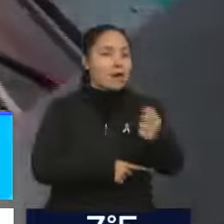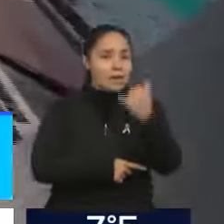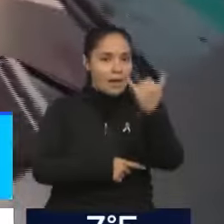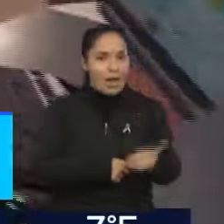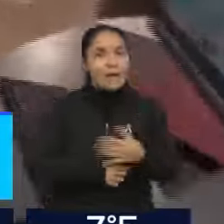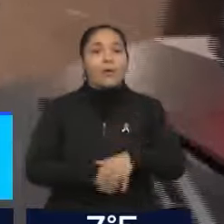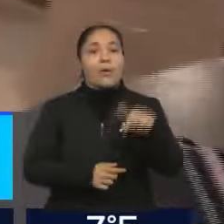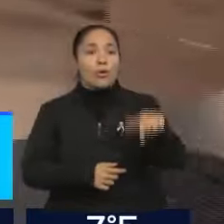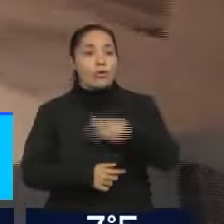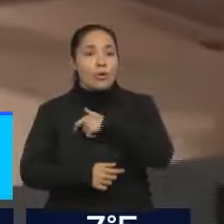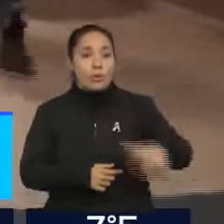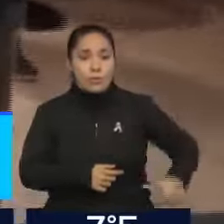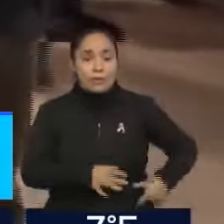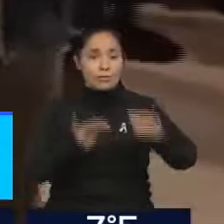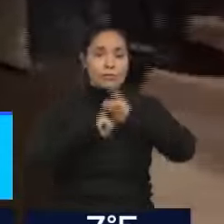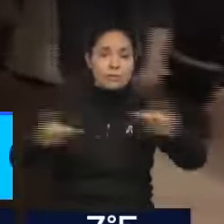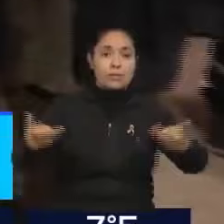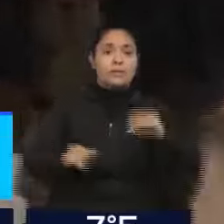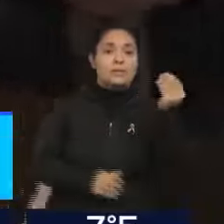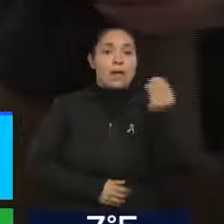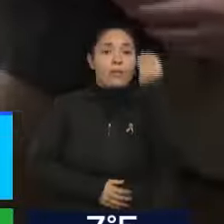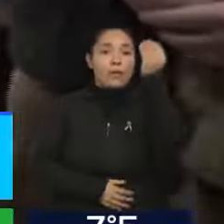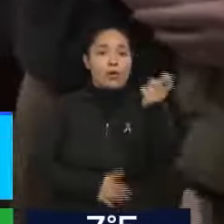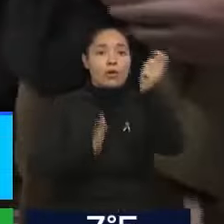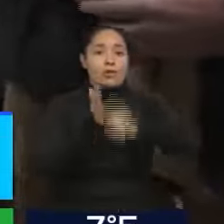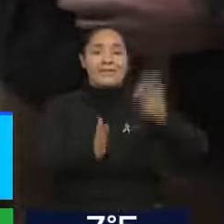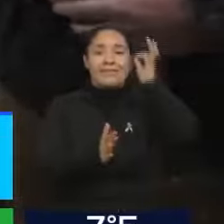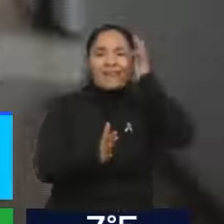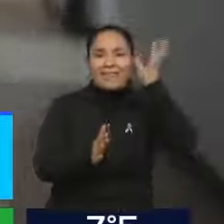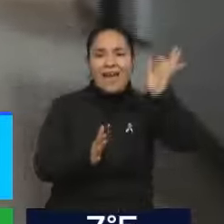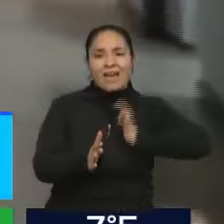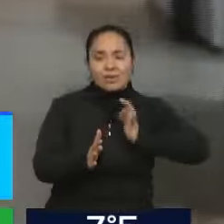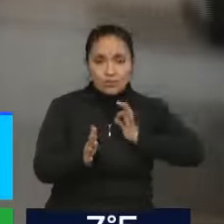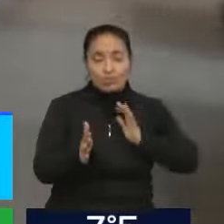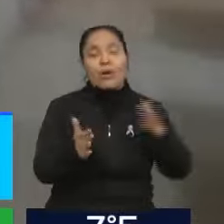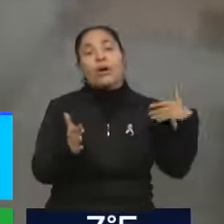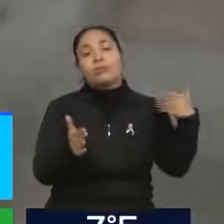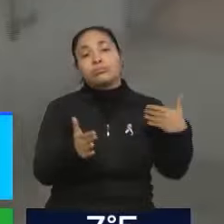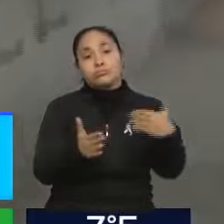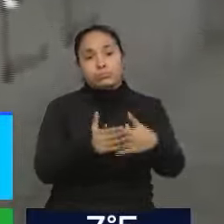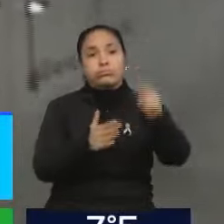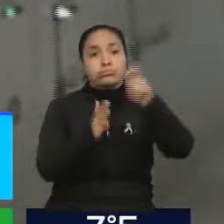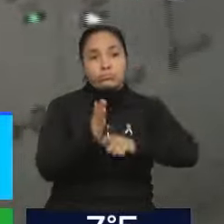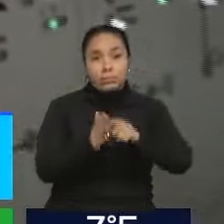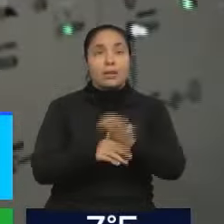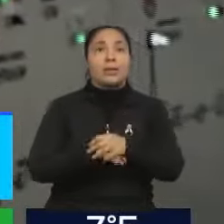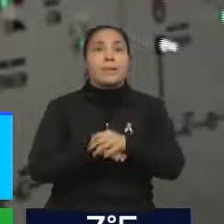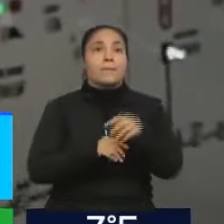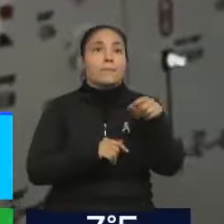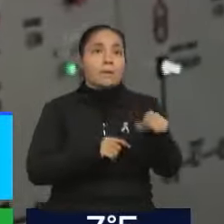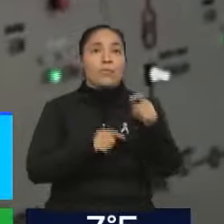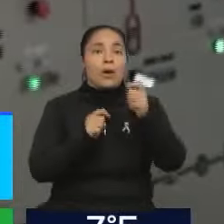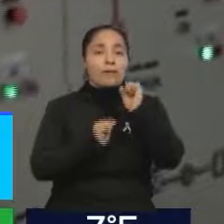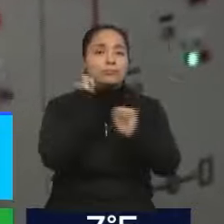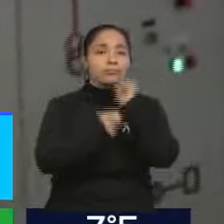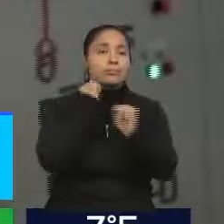es que el próximo sábado, cuando vence el contrato después de 30 años que liga a Hidroeléctrica Los Nihueles con la